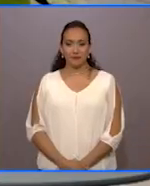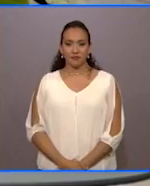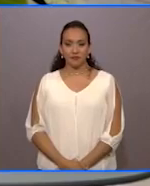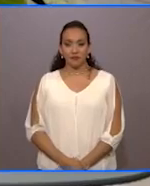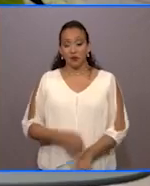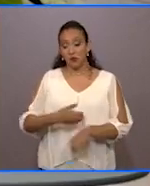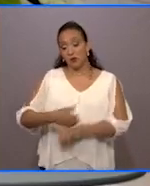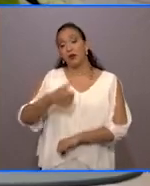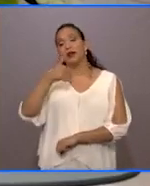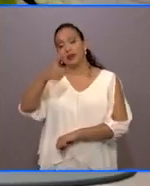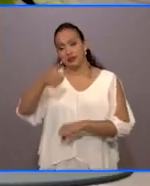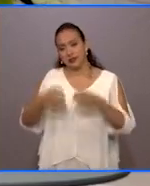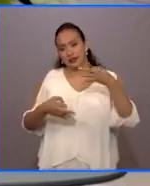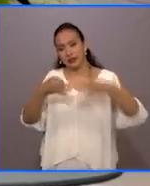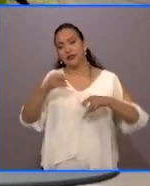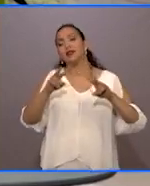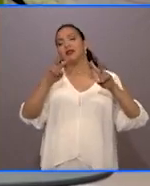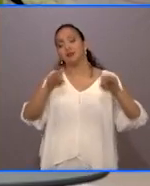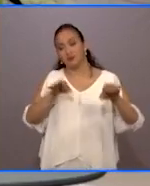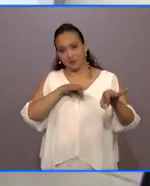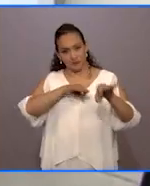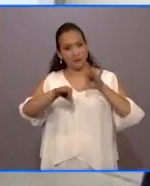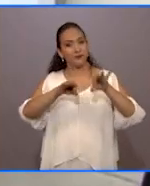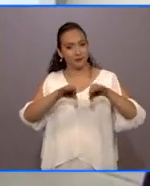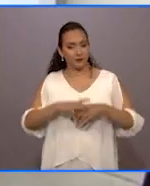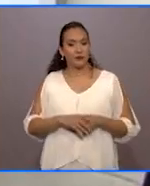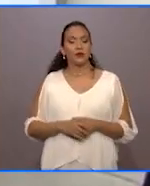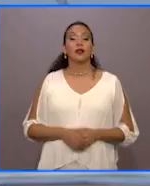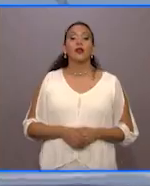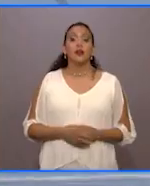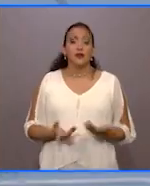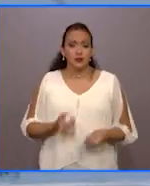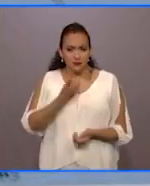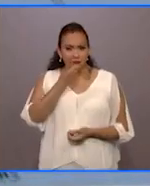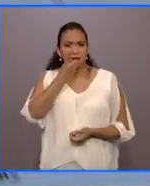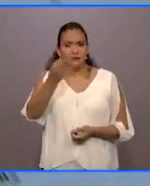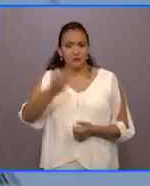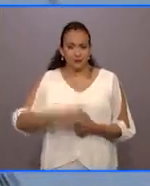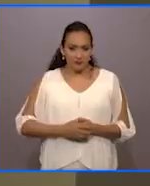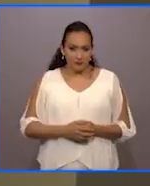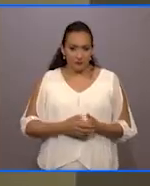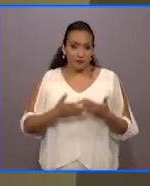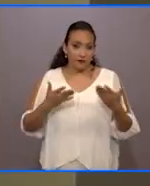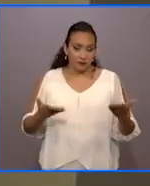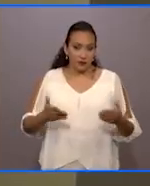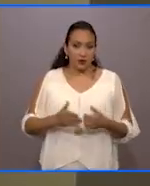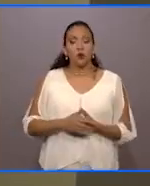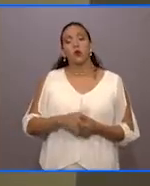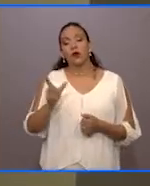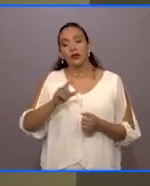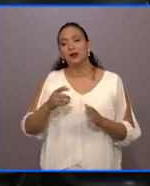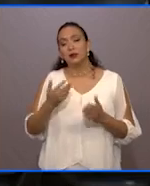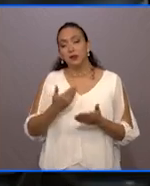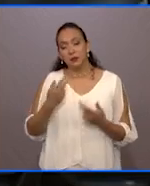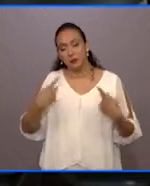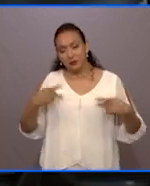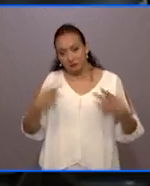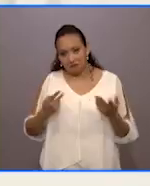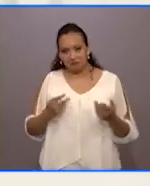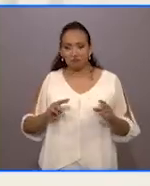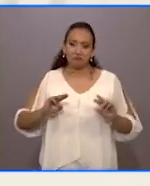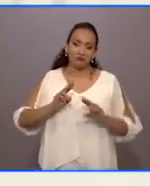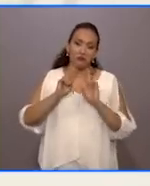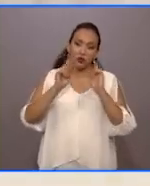El sexto tribunal colegiado en materia de trabajo del primer circuito determinó que condicionar el derecho de la concubina o concubino